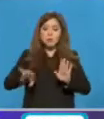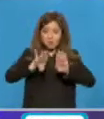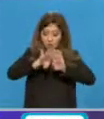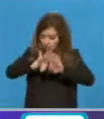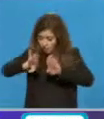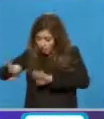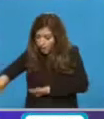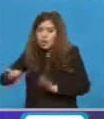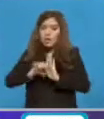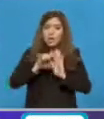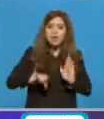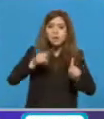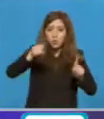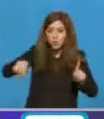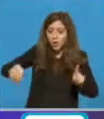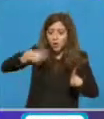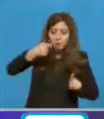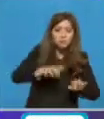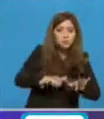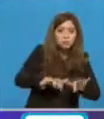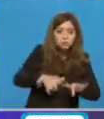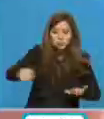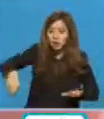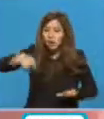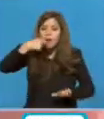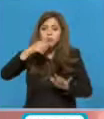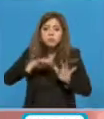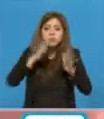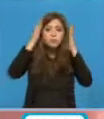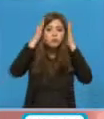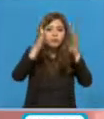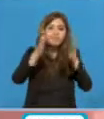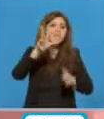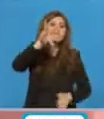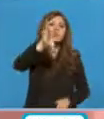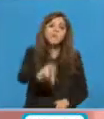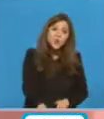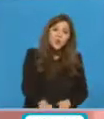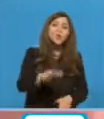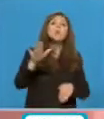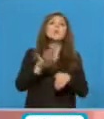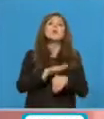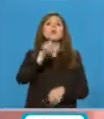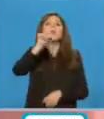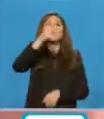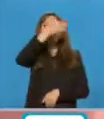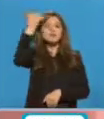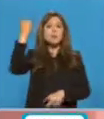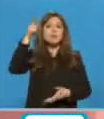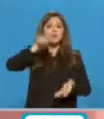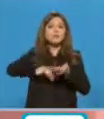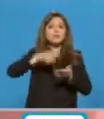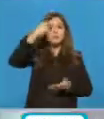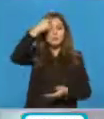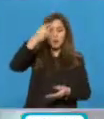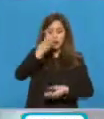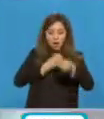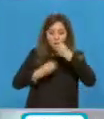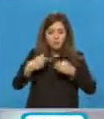estar comiendo y estar haciendo otra cosa. Exactamente, porque no te das cuenta el momento en el que ya estás satisfecho y comes más